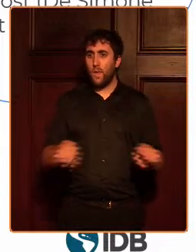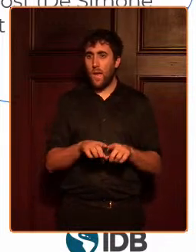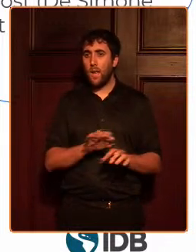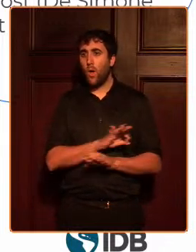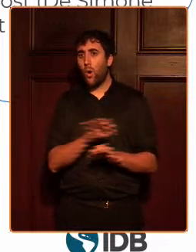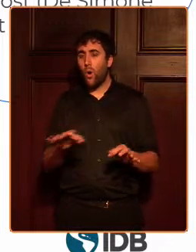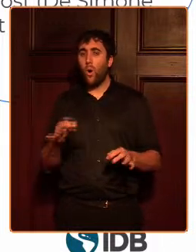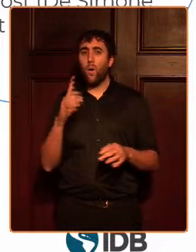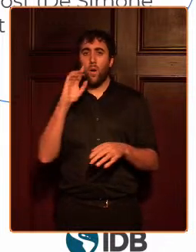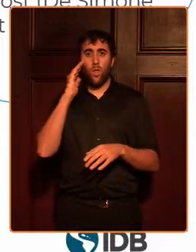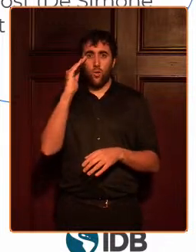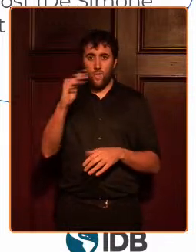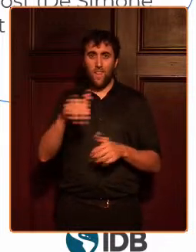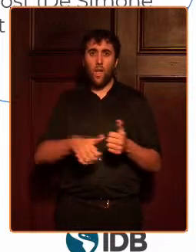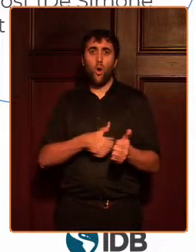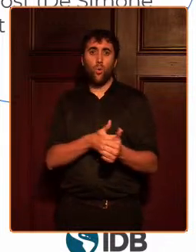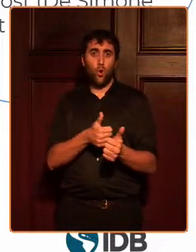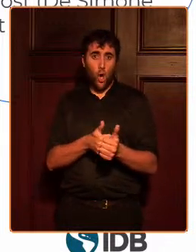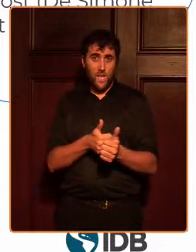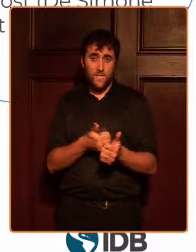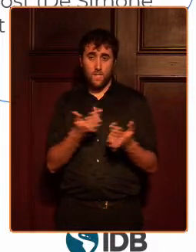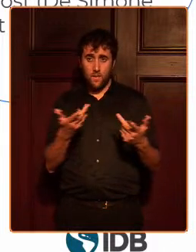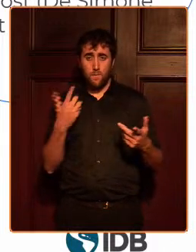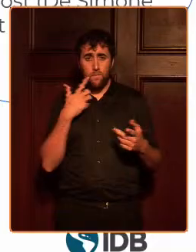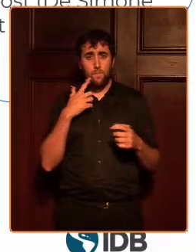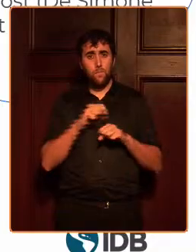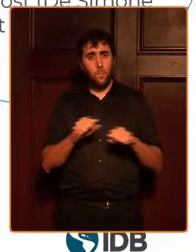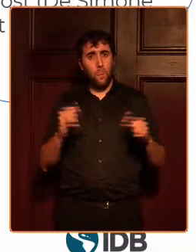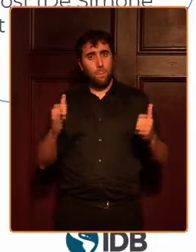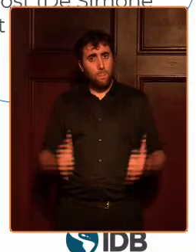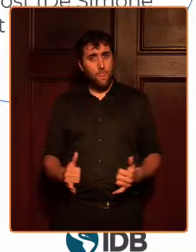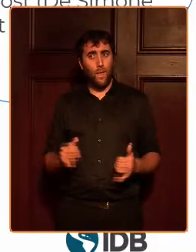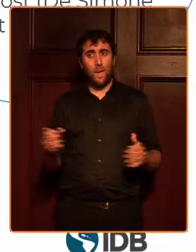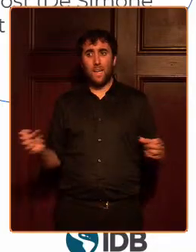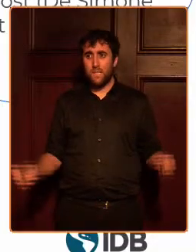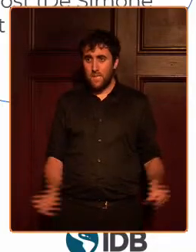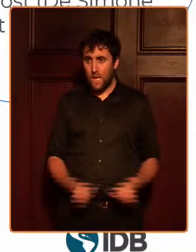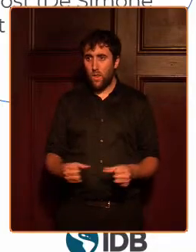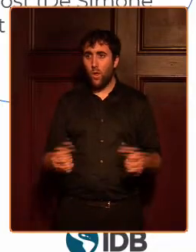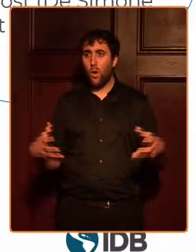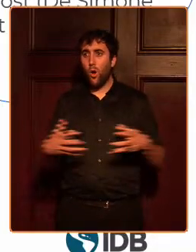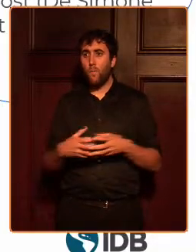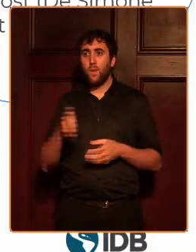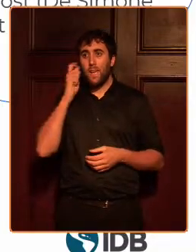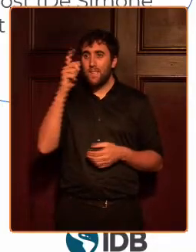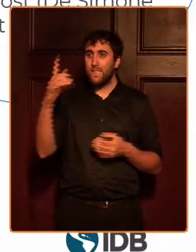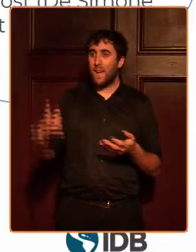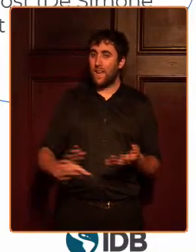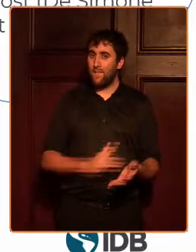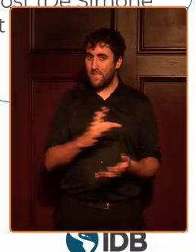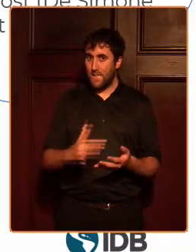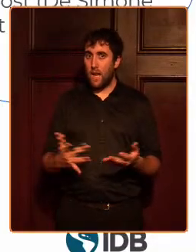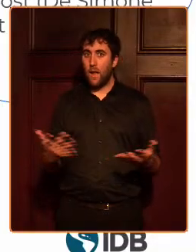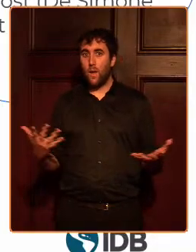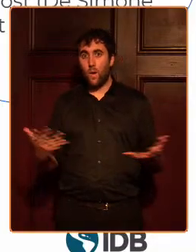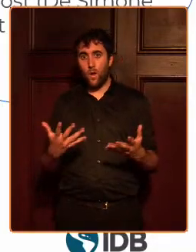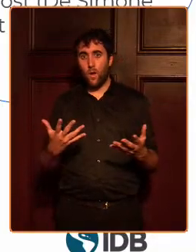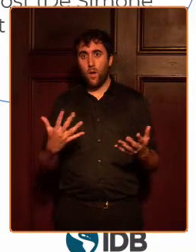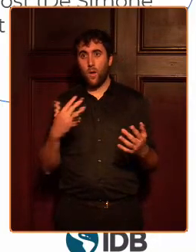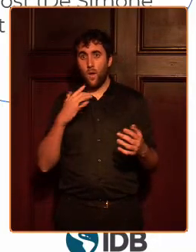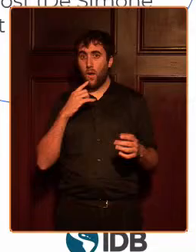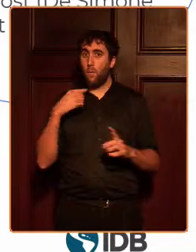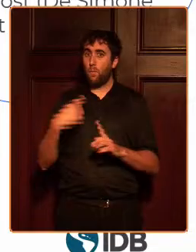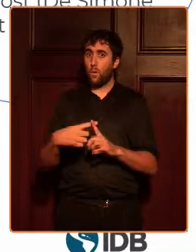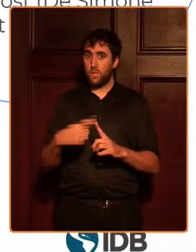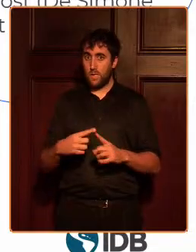para tutores y docentes, es que son intervenciones con inteligencia artificial altamente costo efectivas. Y